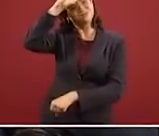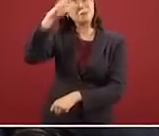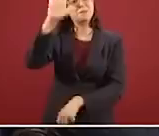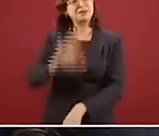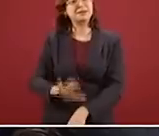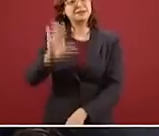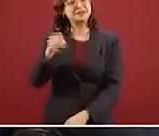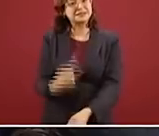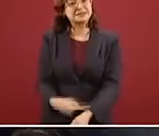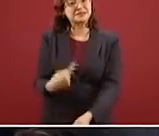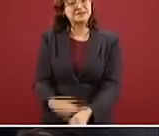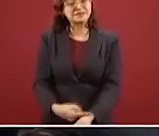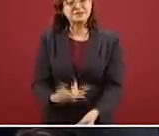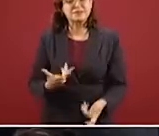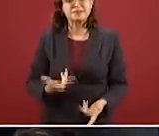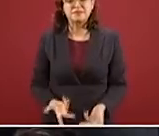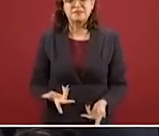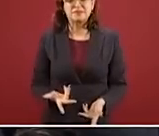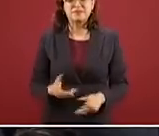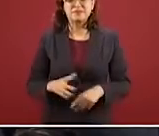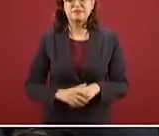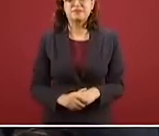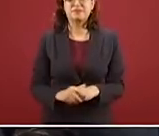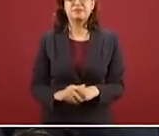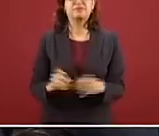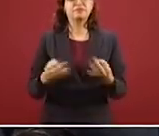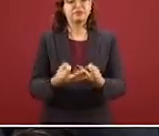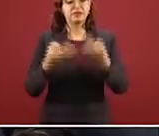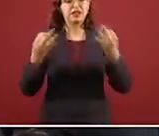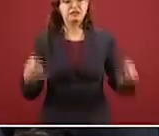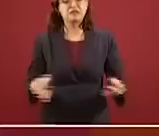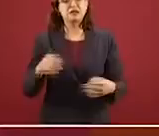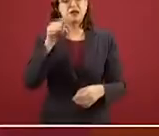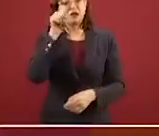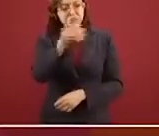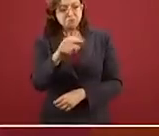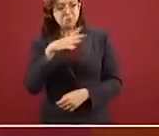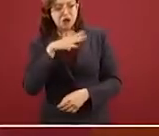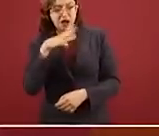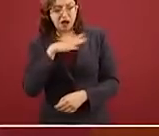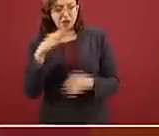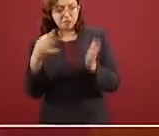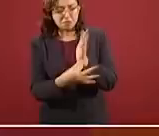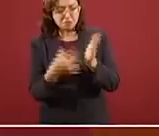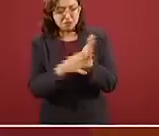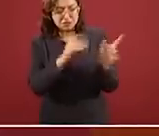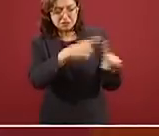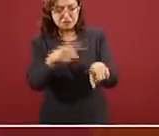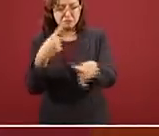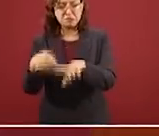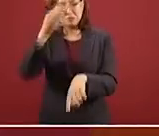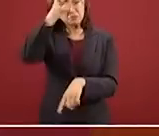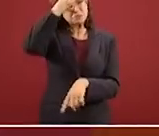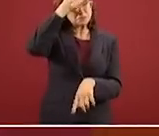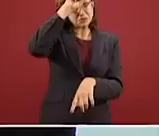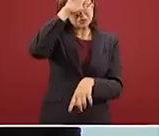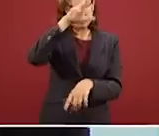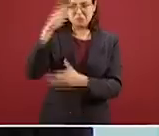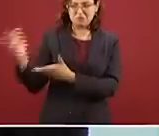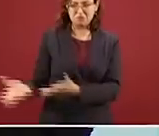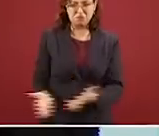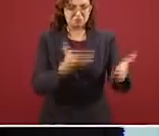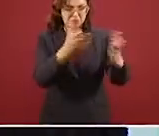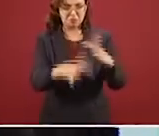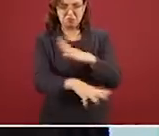la superficie susceptible de explotación minera, sino fue cuando se entrega,